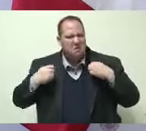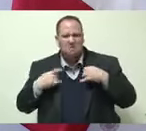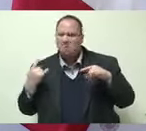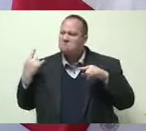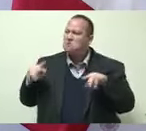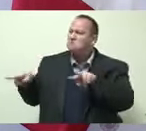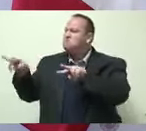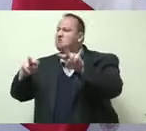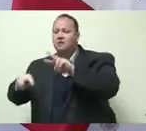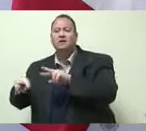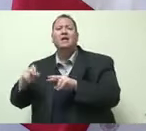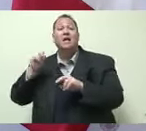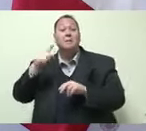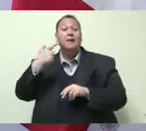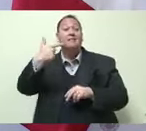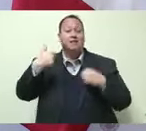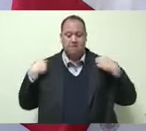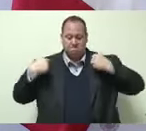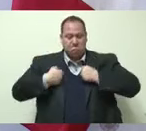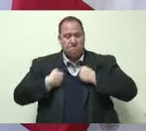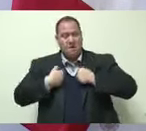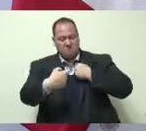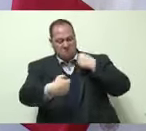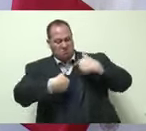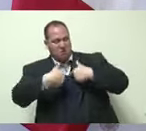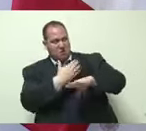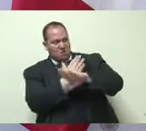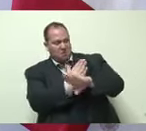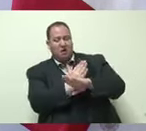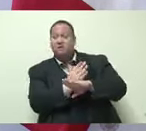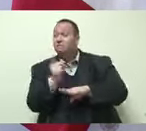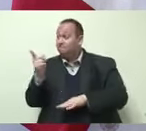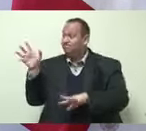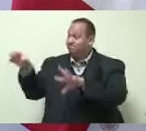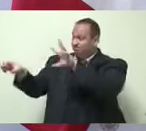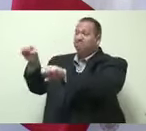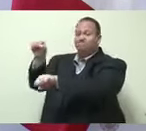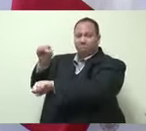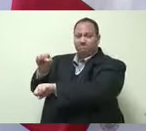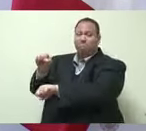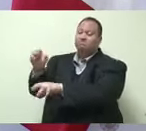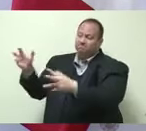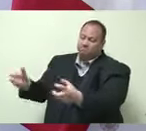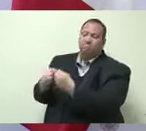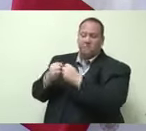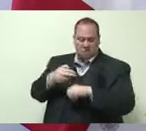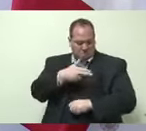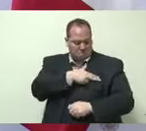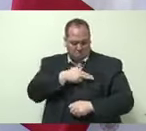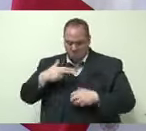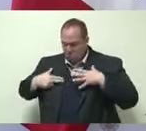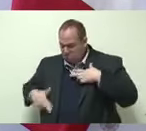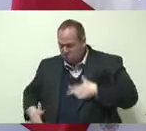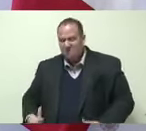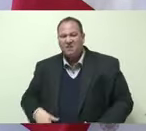táctico operativa, así como 7 chalecos balísticos antibalas tácticos, con diversas iniciales y